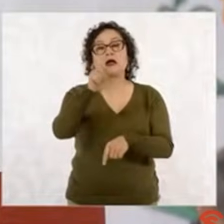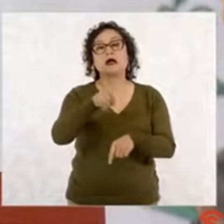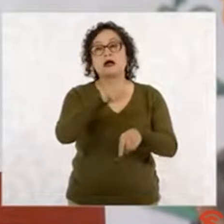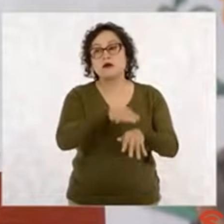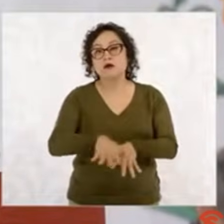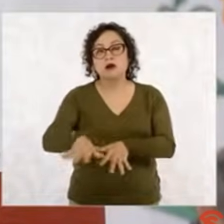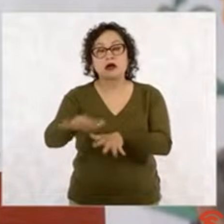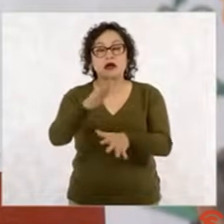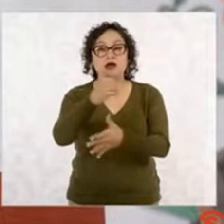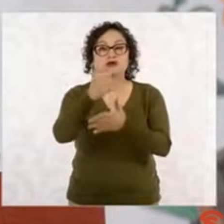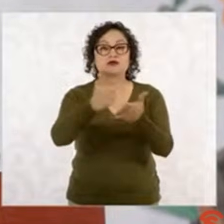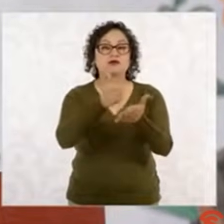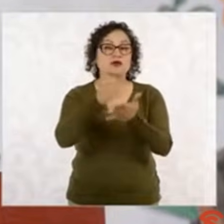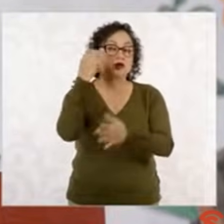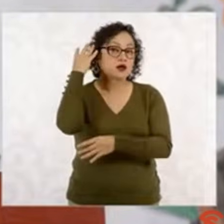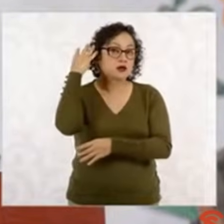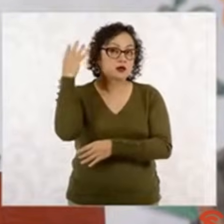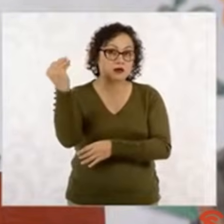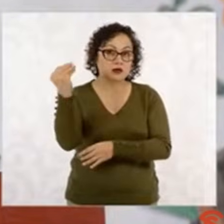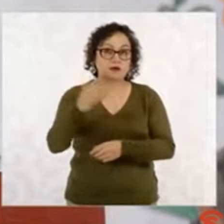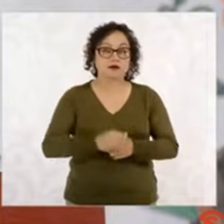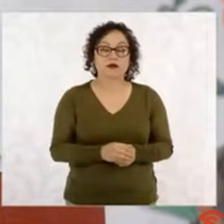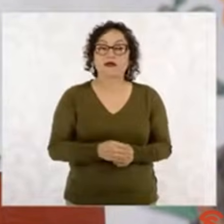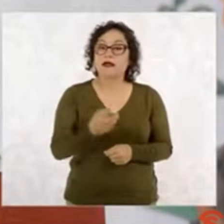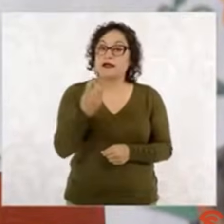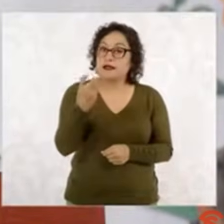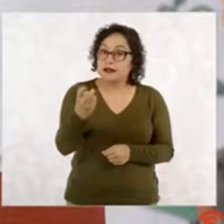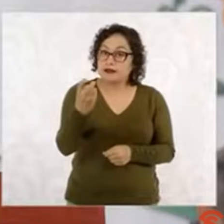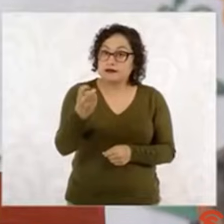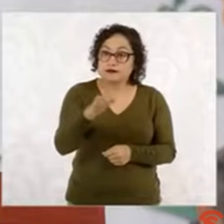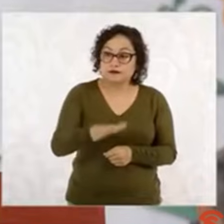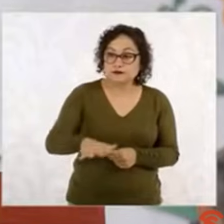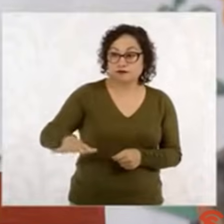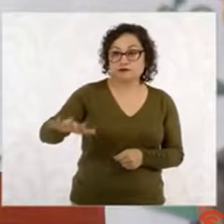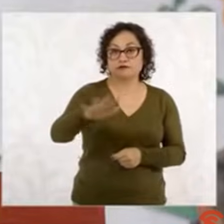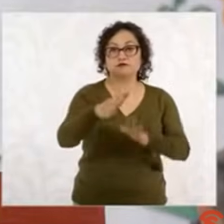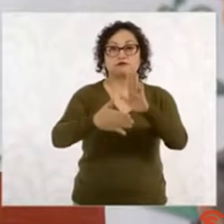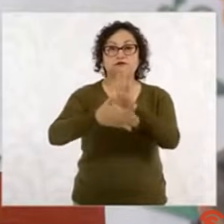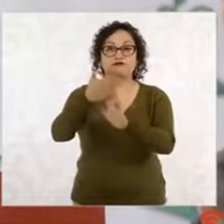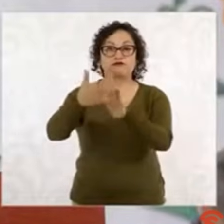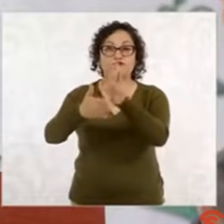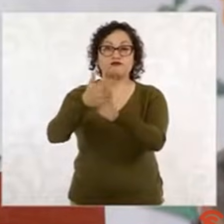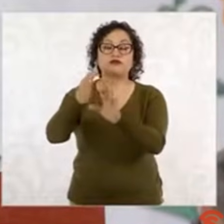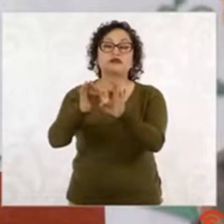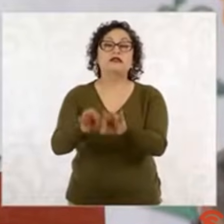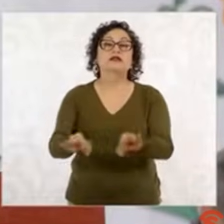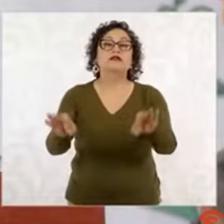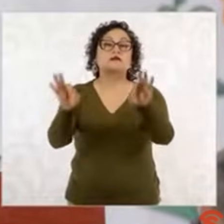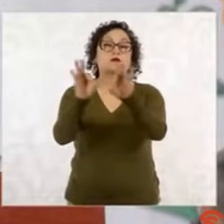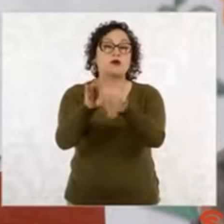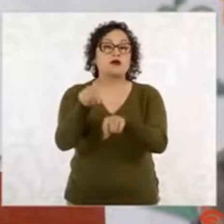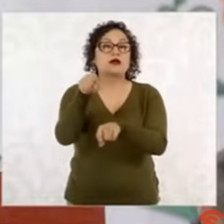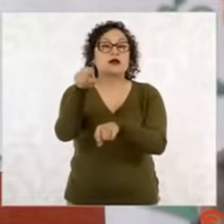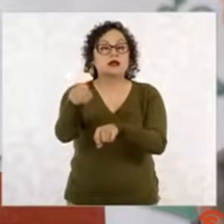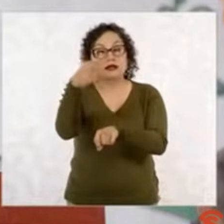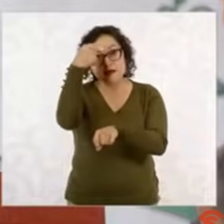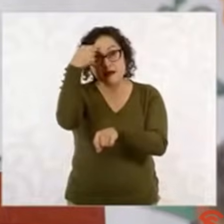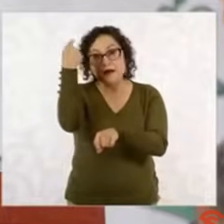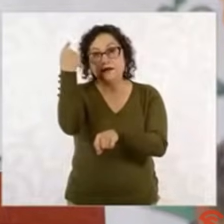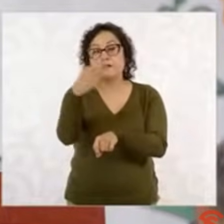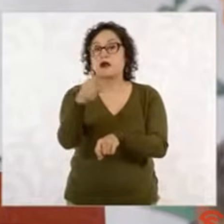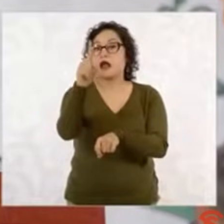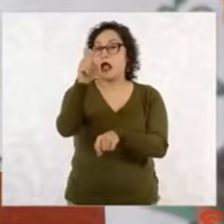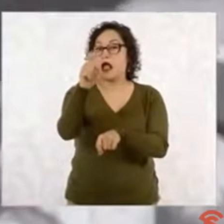que está planeado para resolver tanto el suministro de agua en cuanto a cantidad y en cuanto a calidad para los